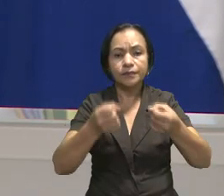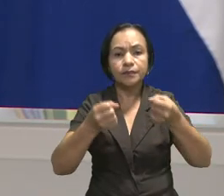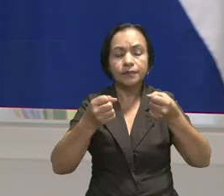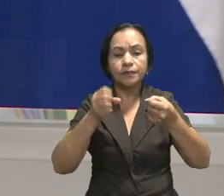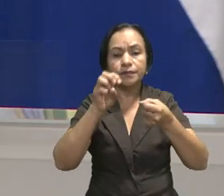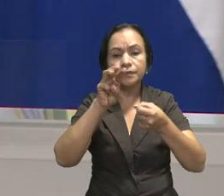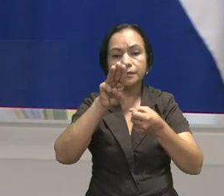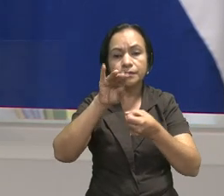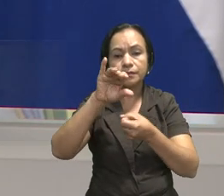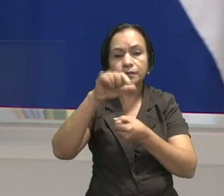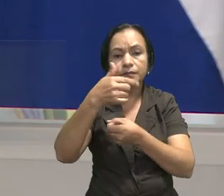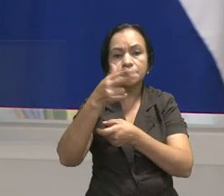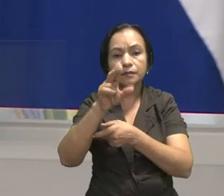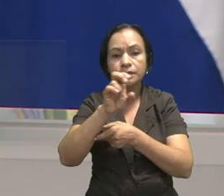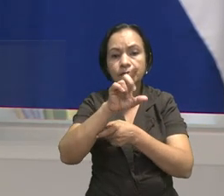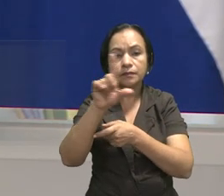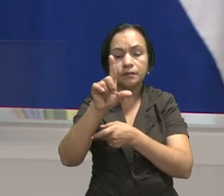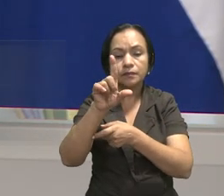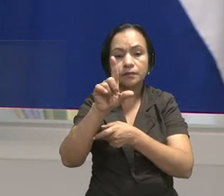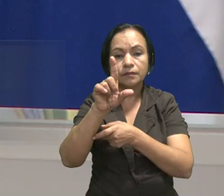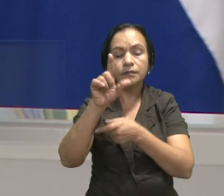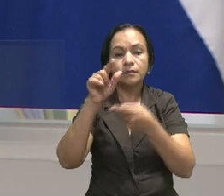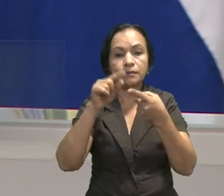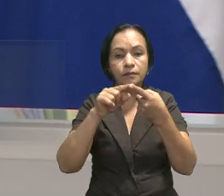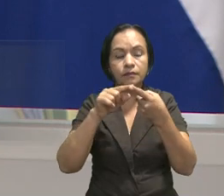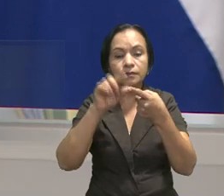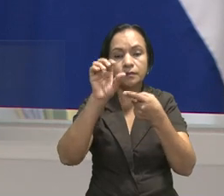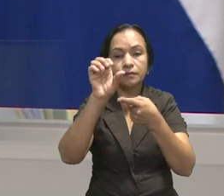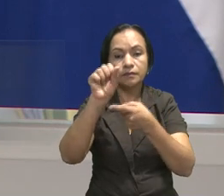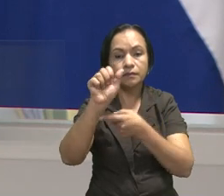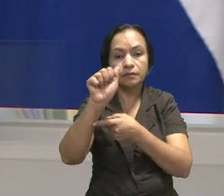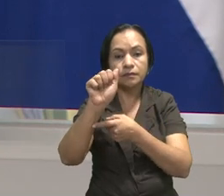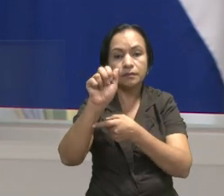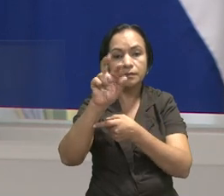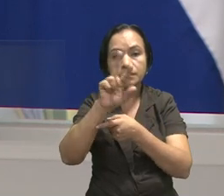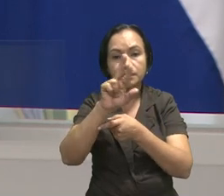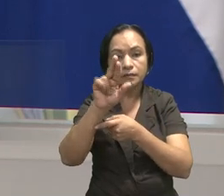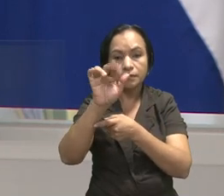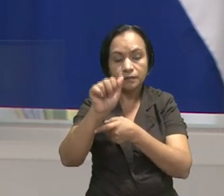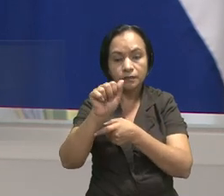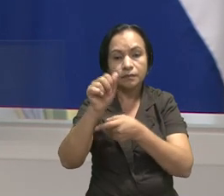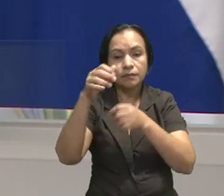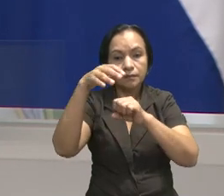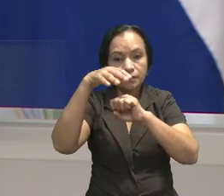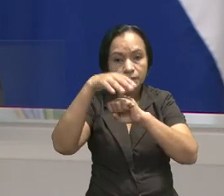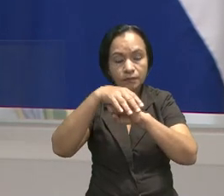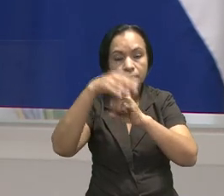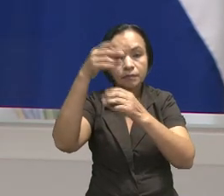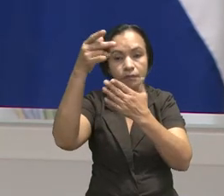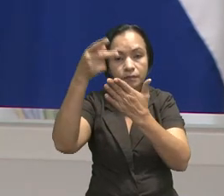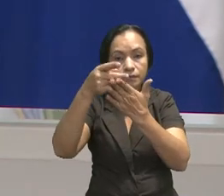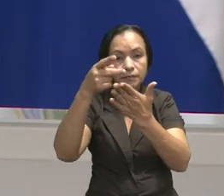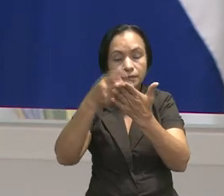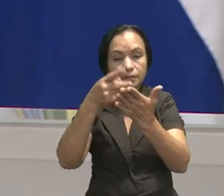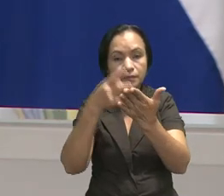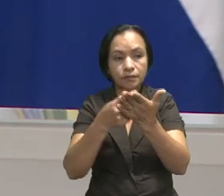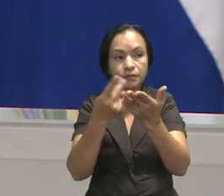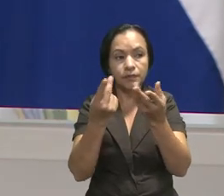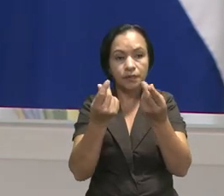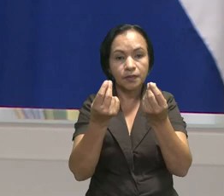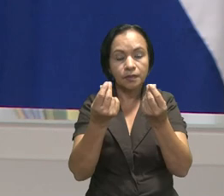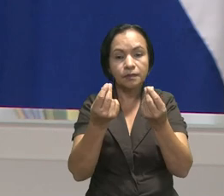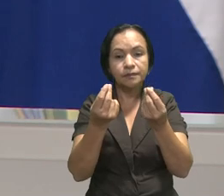señor Miguel Benito Buitrago Sarria, presentado por la Comisión de Producción,